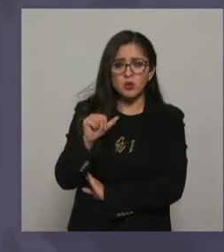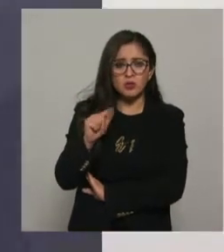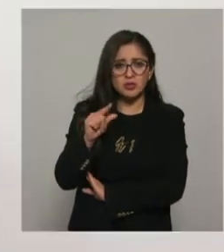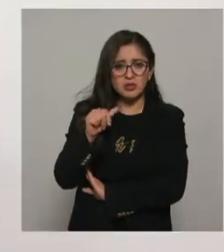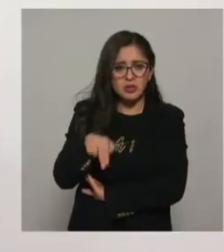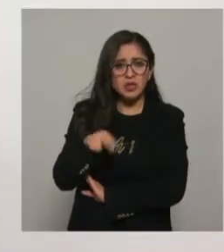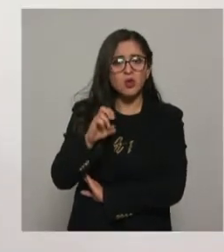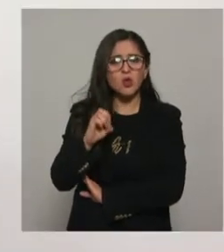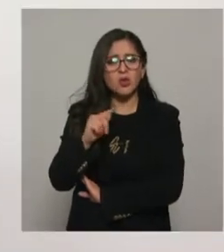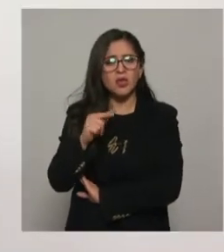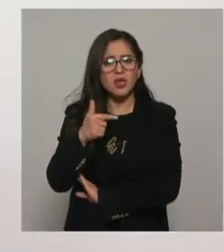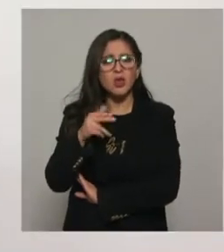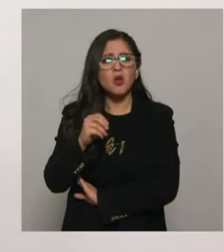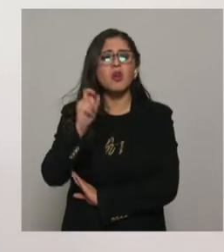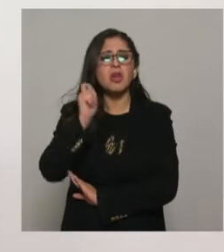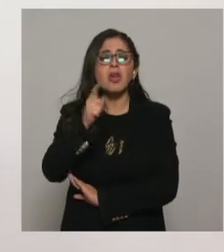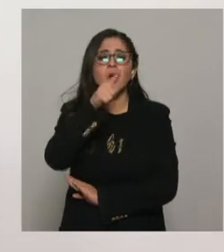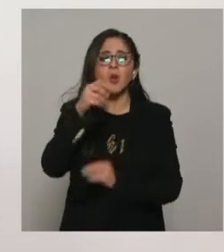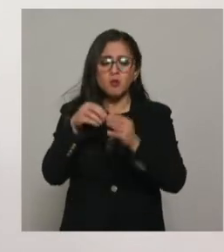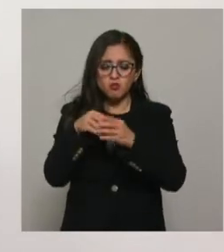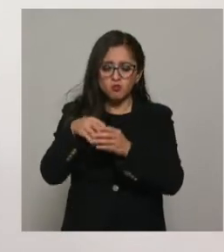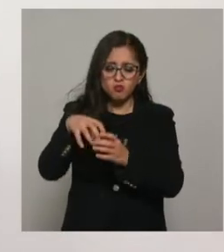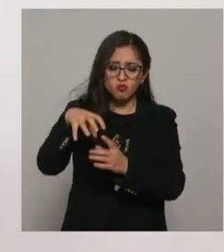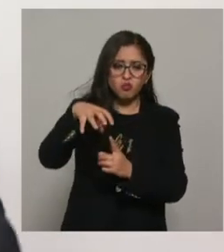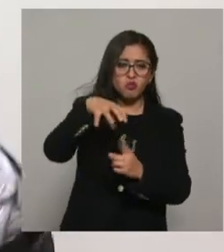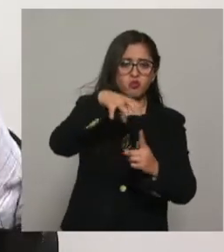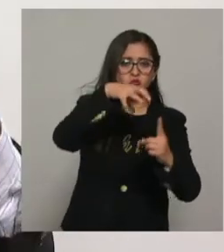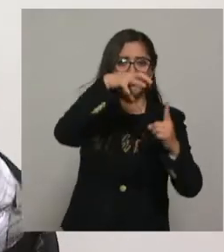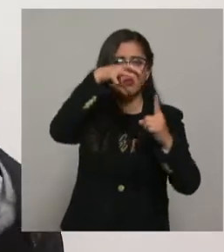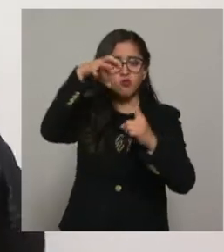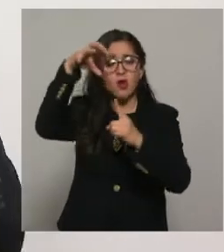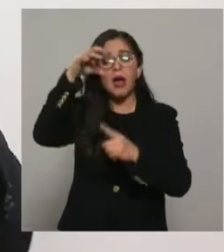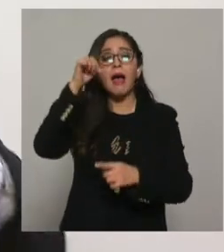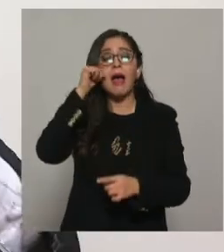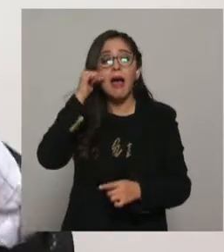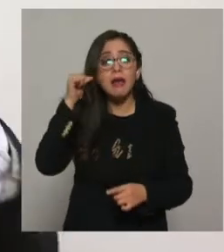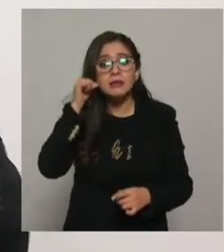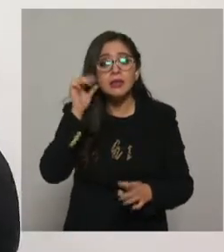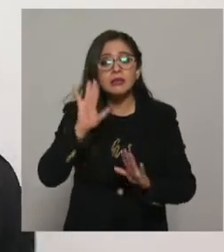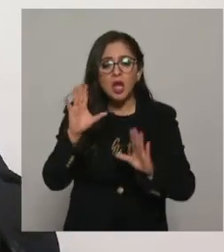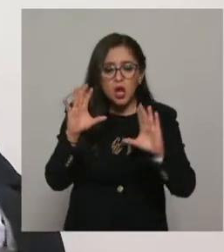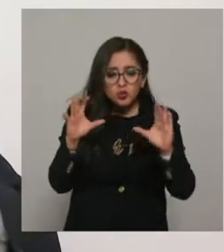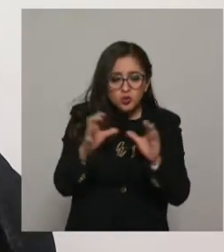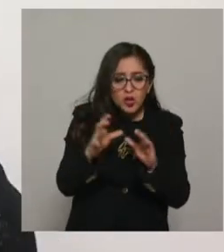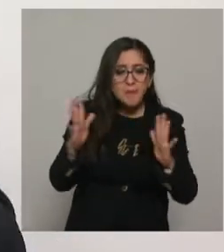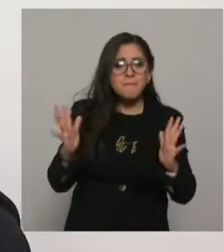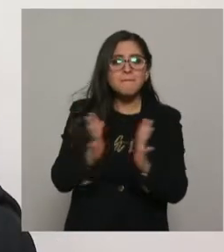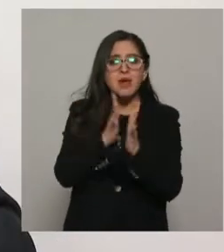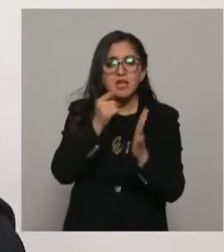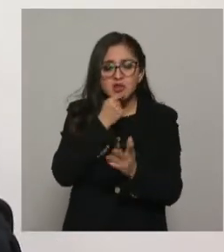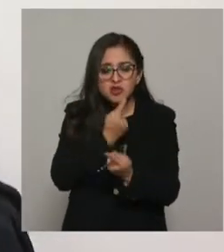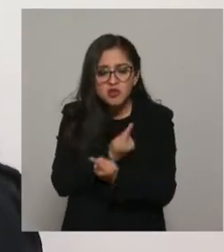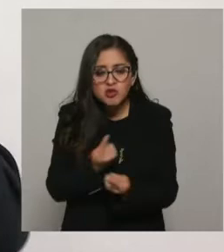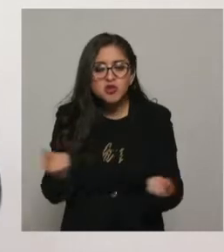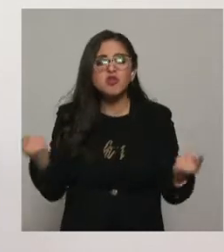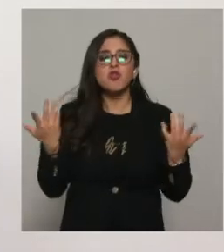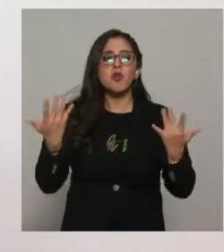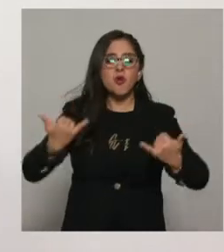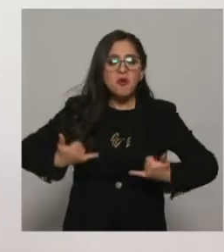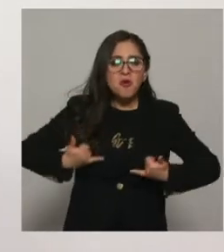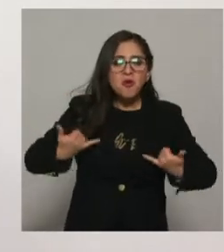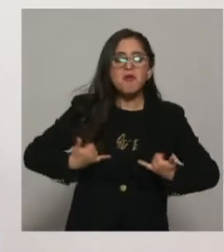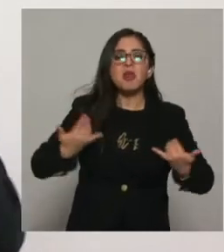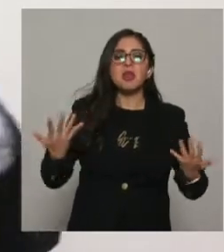Cantoya. Ya empezaron desde ayer con globos pequeños, participan los niños, participan los adolescentes, los jóvenes. El